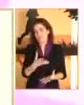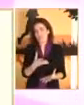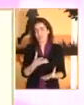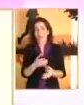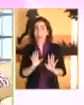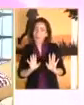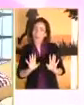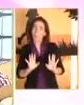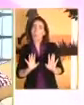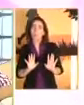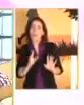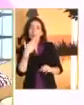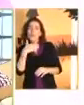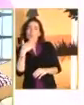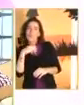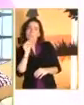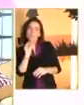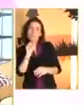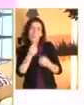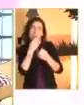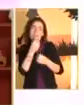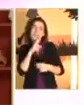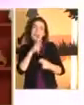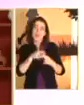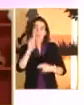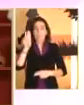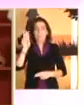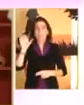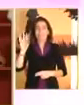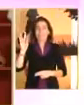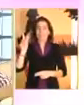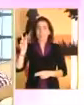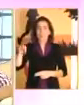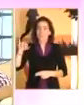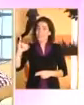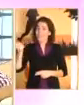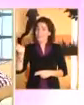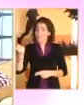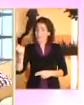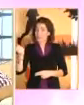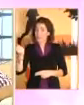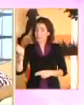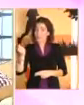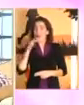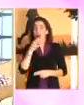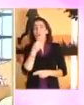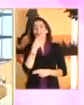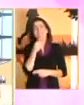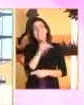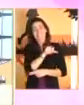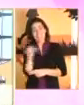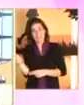¿Conocéis la petunia? Sí, la petunia, ¿sí? Sí. Bueno, pues lo vamos a conocer un poquito mejor. Nuestra planta de la semana. Eso es.